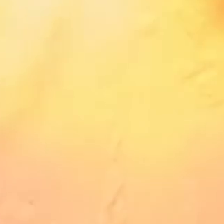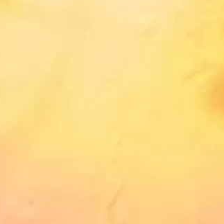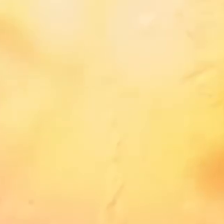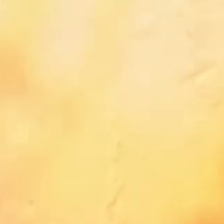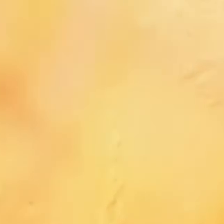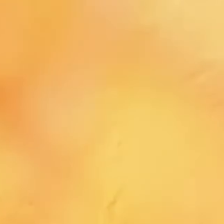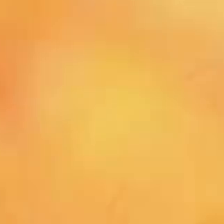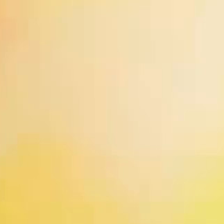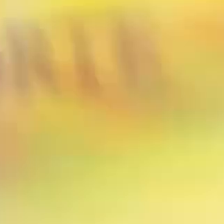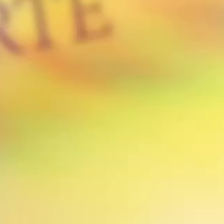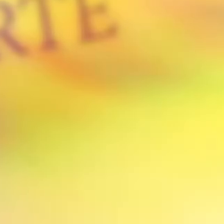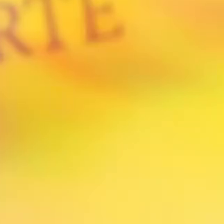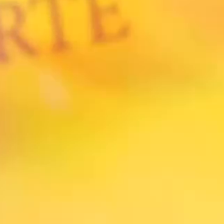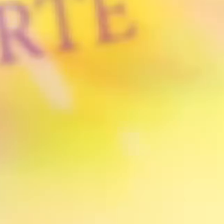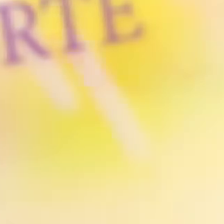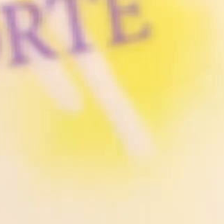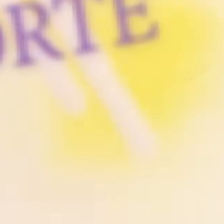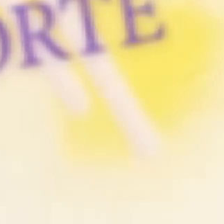En el Día del Señor.